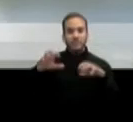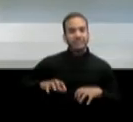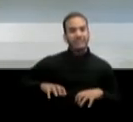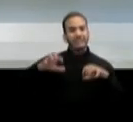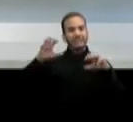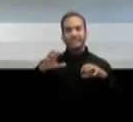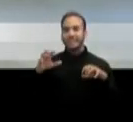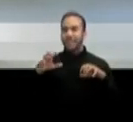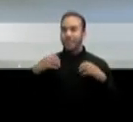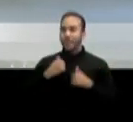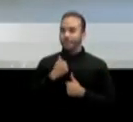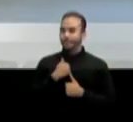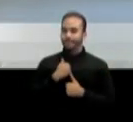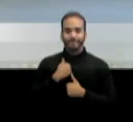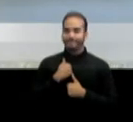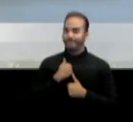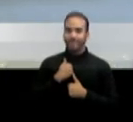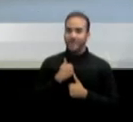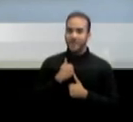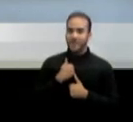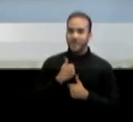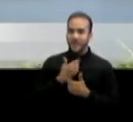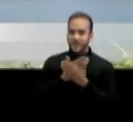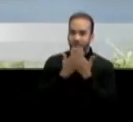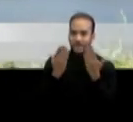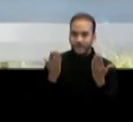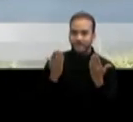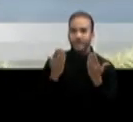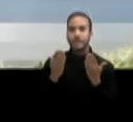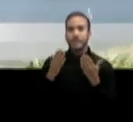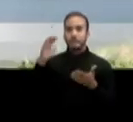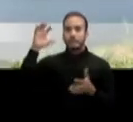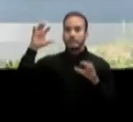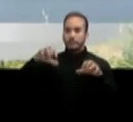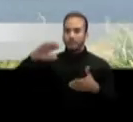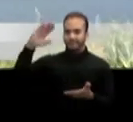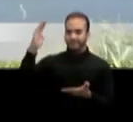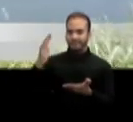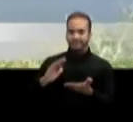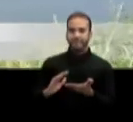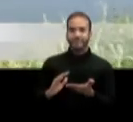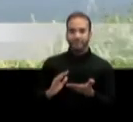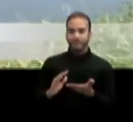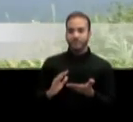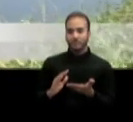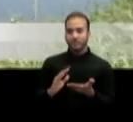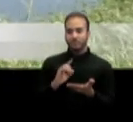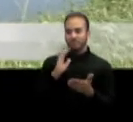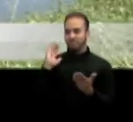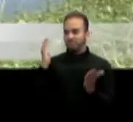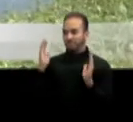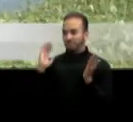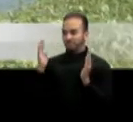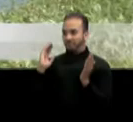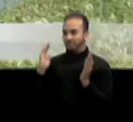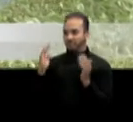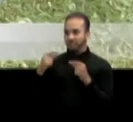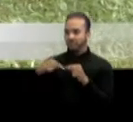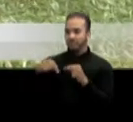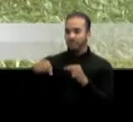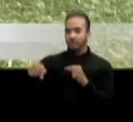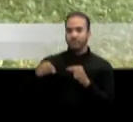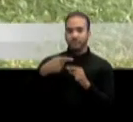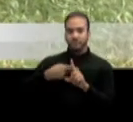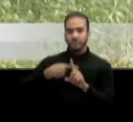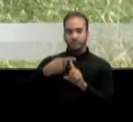mayo. Y peor aún, la proyección es que caerá menos lluvia que lo que tendríamos normalmente en los próximos meses. No